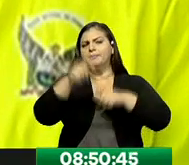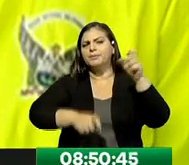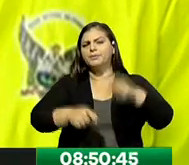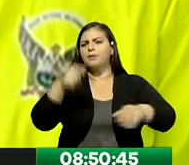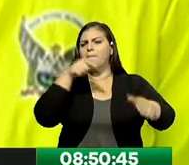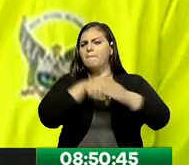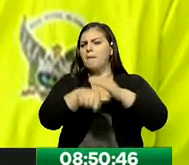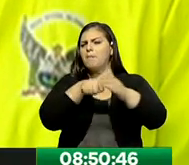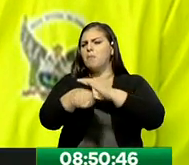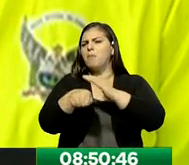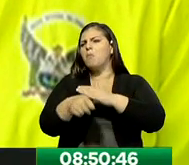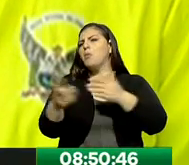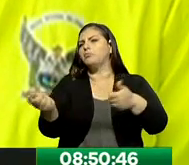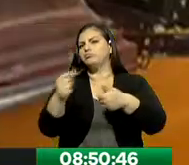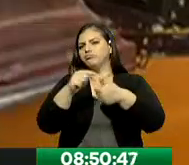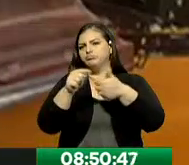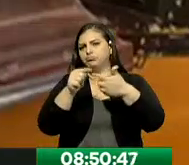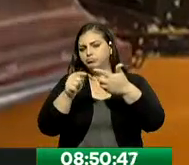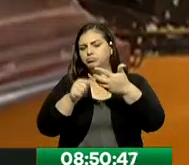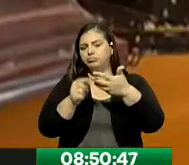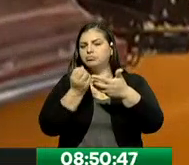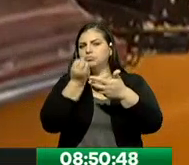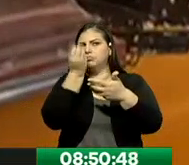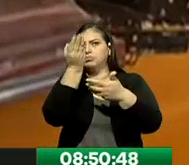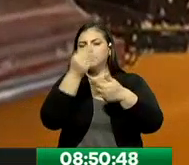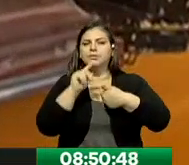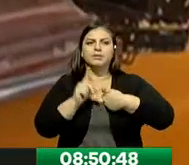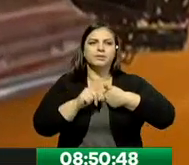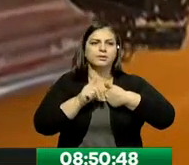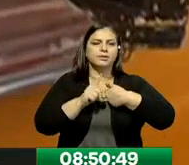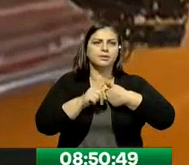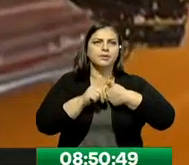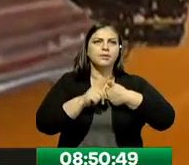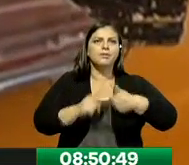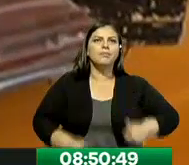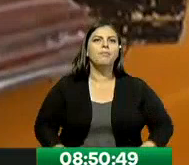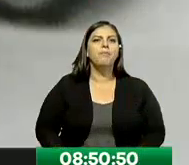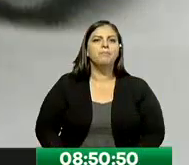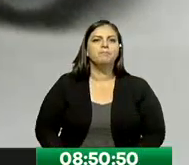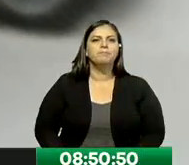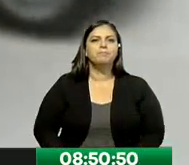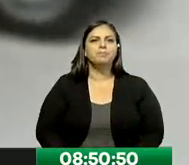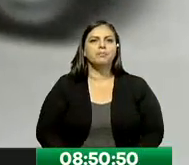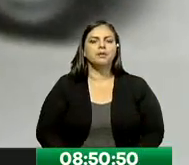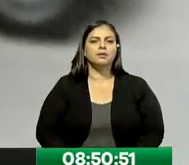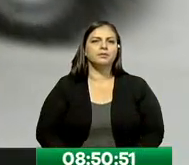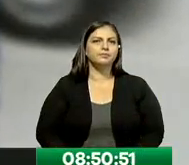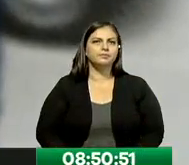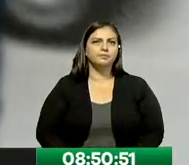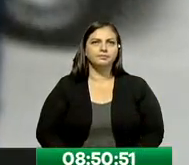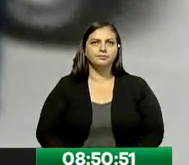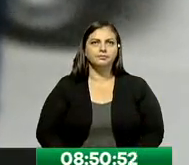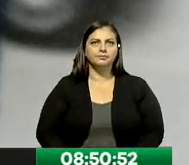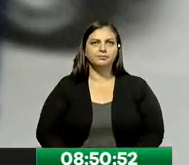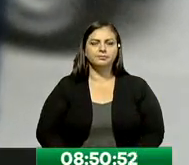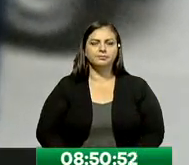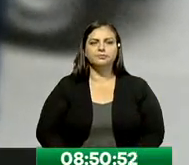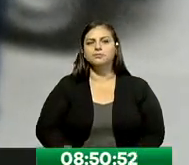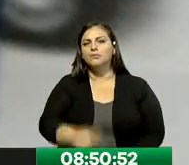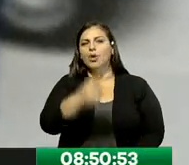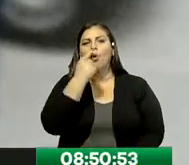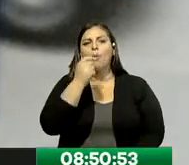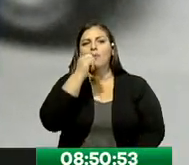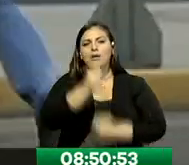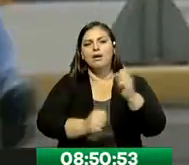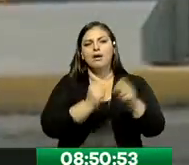Nacional profundiza investigaciones. En el primer caso se trataría de una persona fallecida, más de 60 años de edad, el